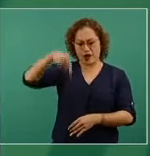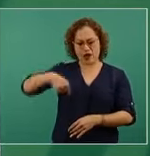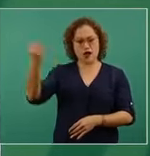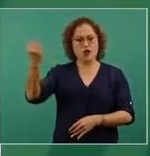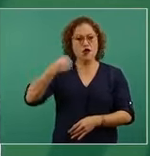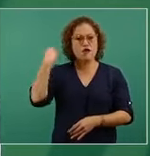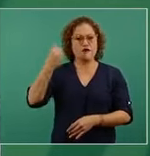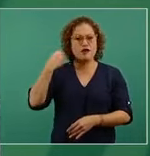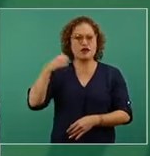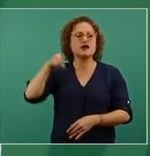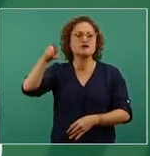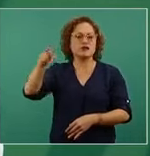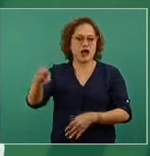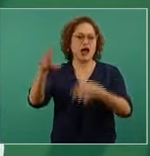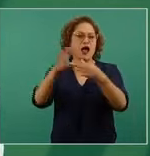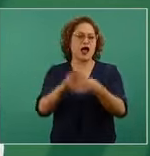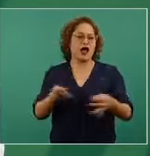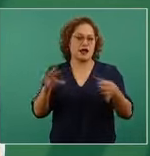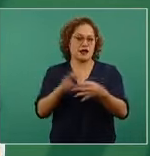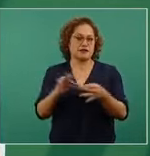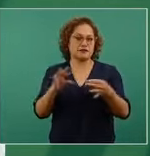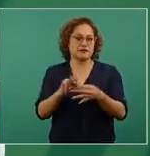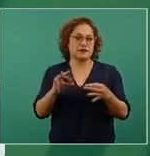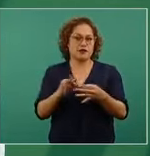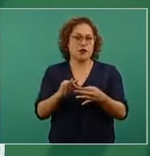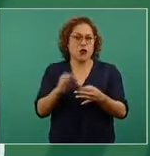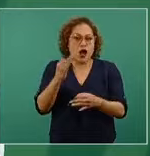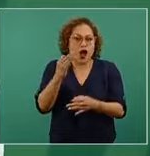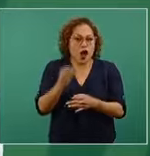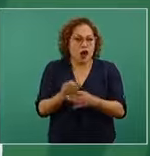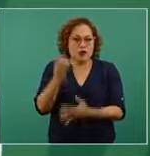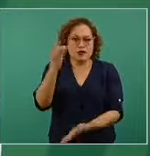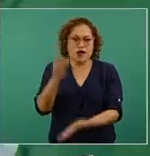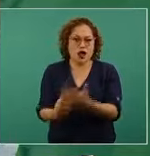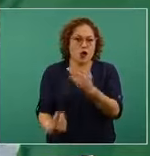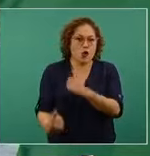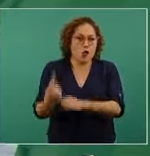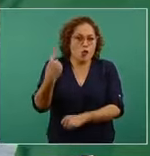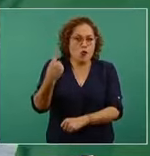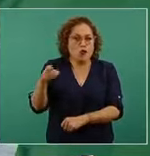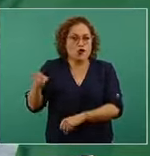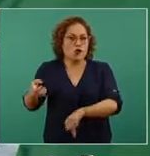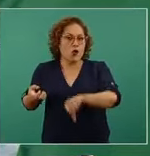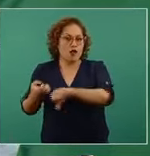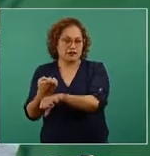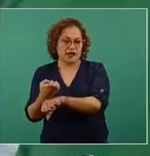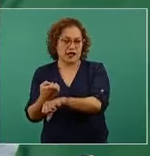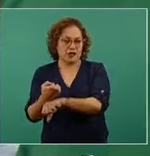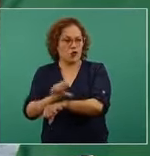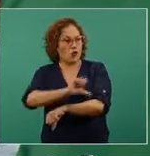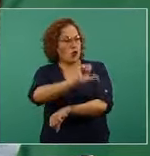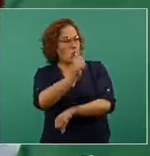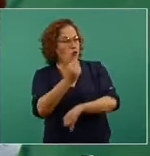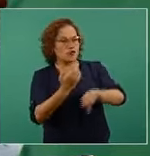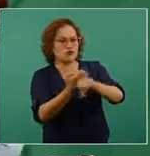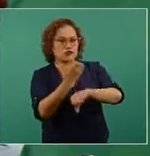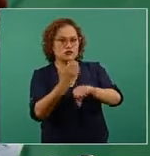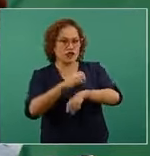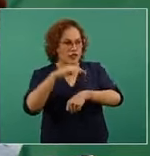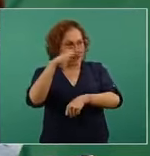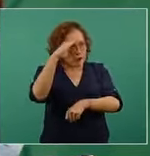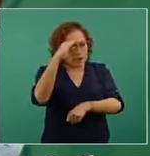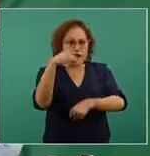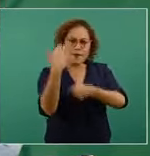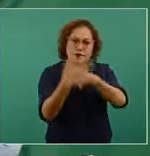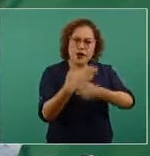prensa en este momento no hay más entidades que ya estén trabajando este proceso de apertura no